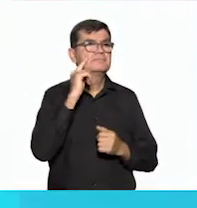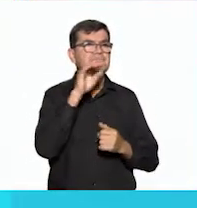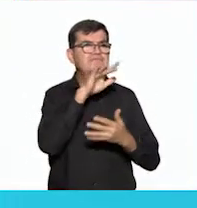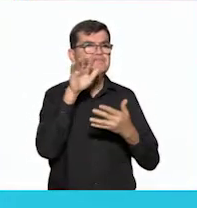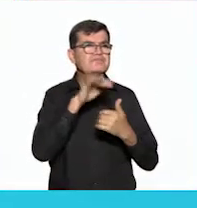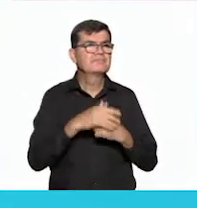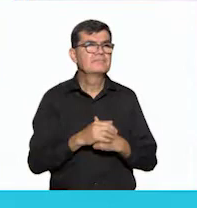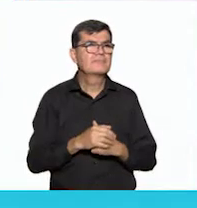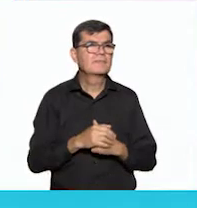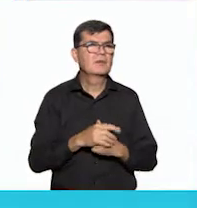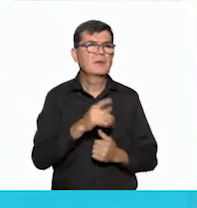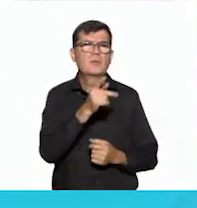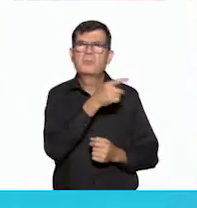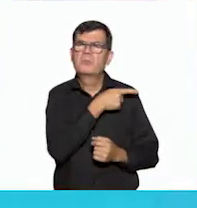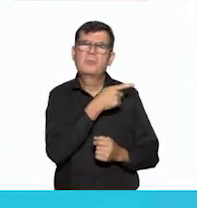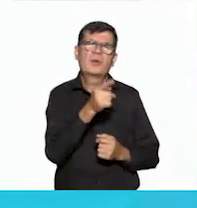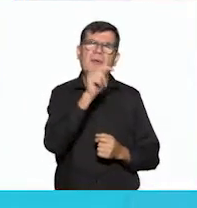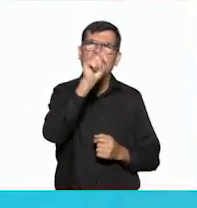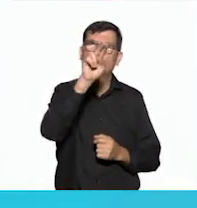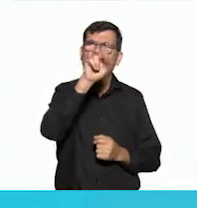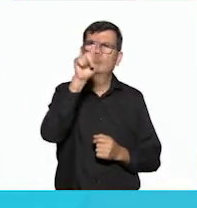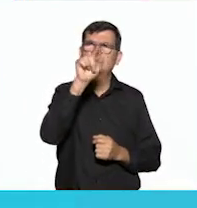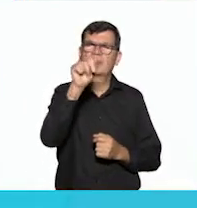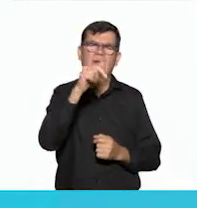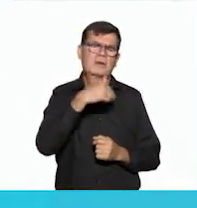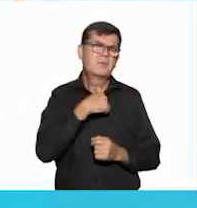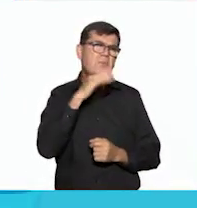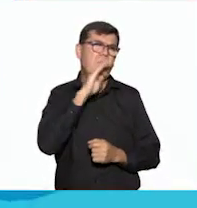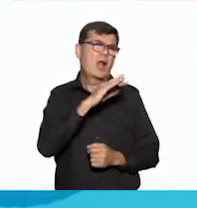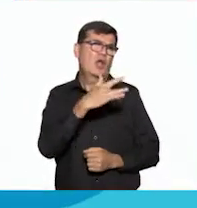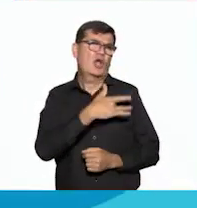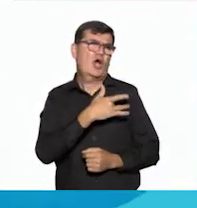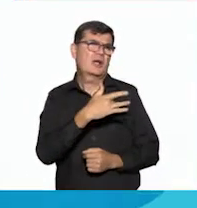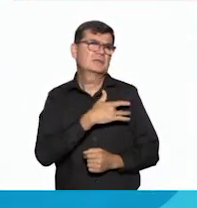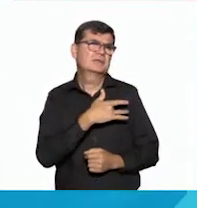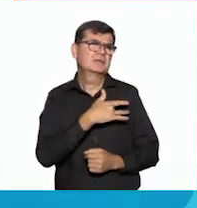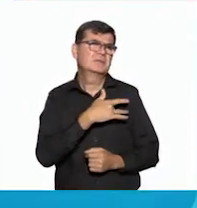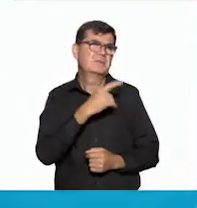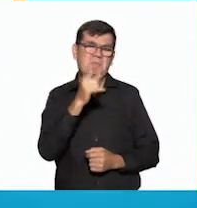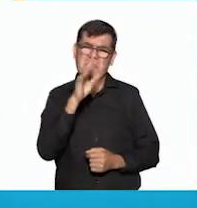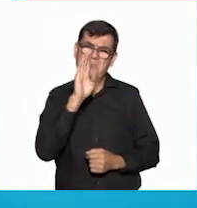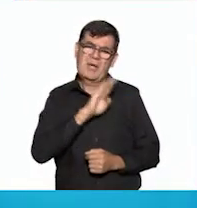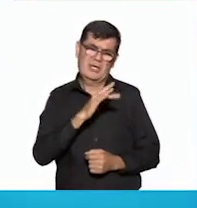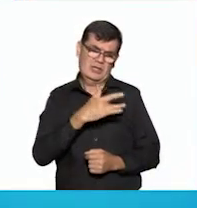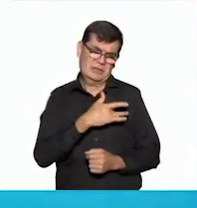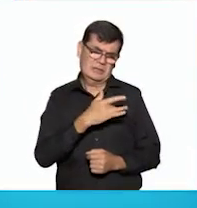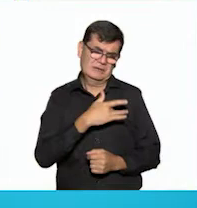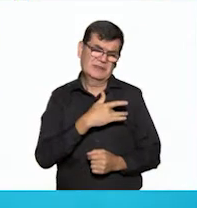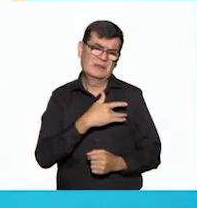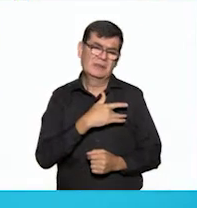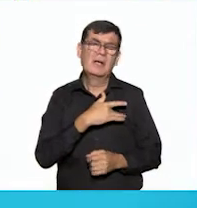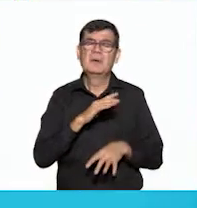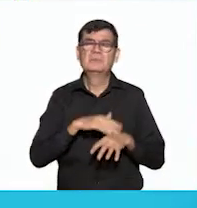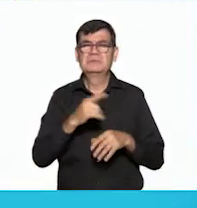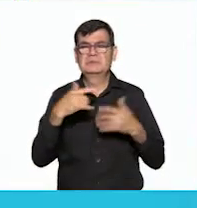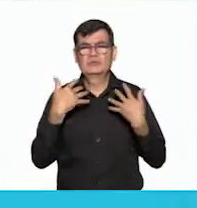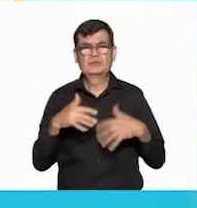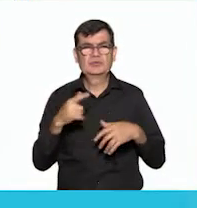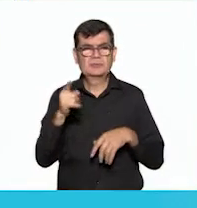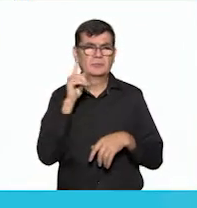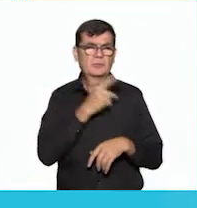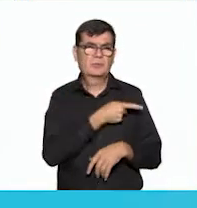ver, dice. A la pobre de La Tusa le dio el mal del corazón. Le dio el mal del corazón a la pobre de La